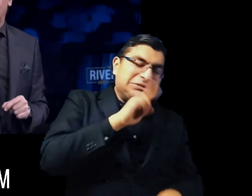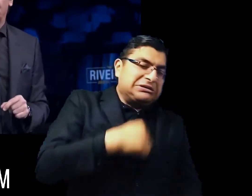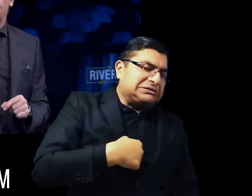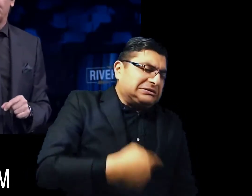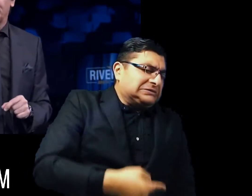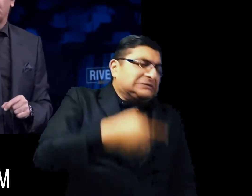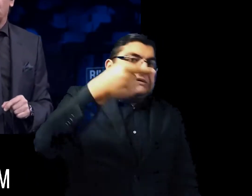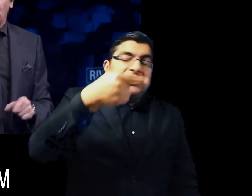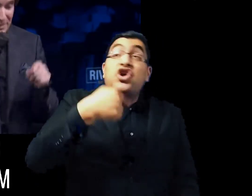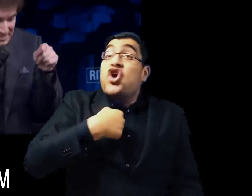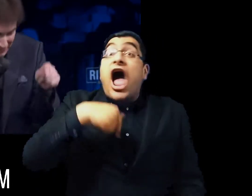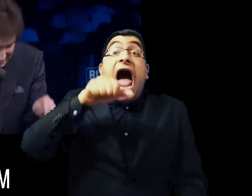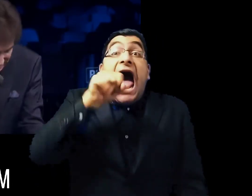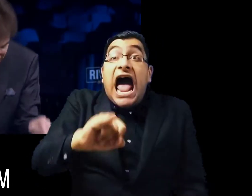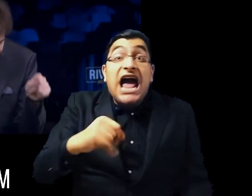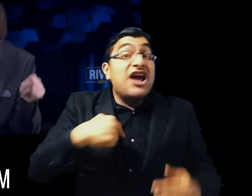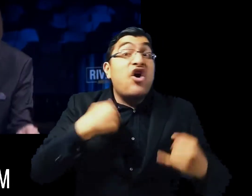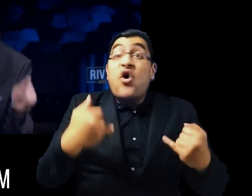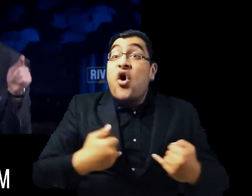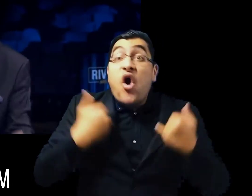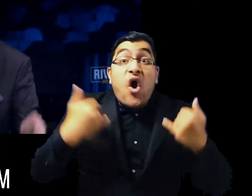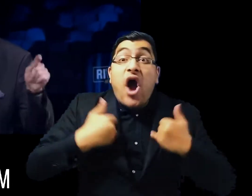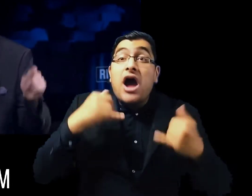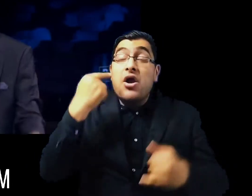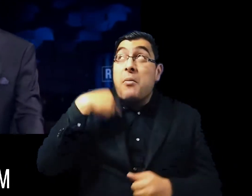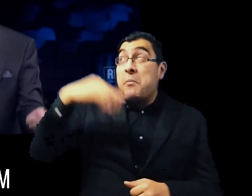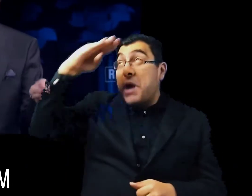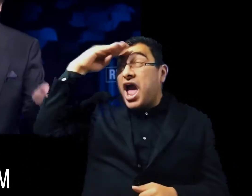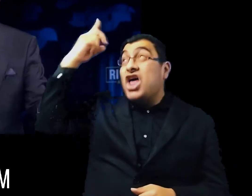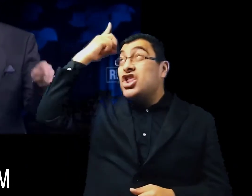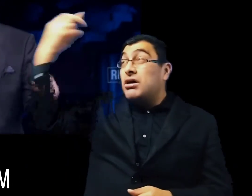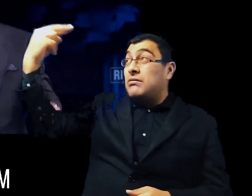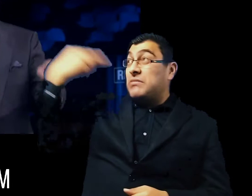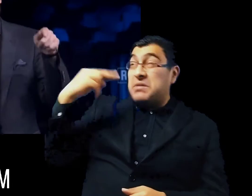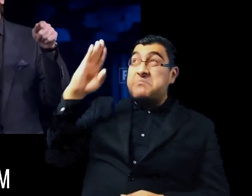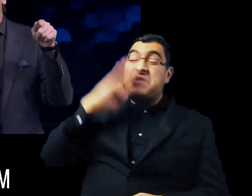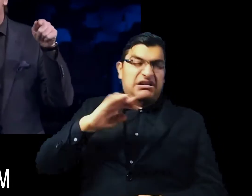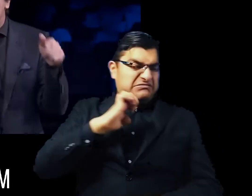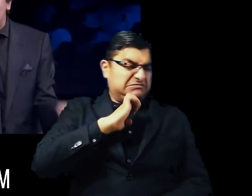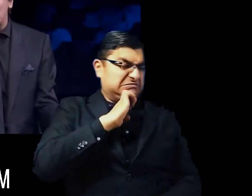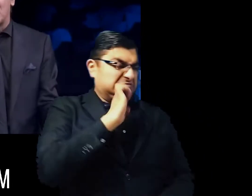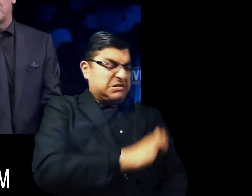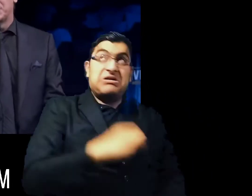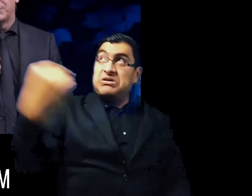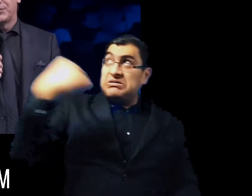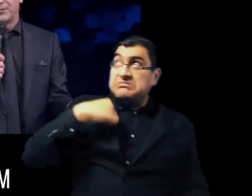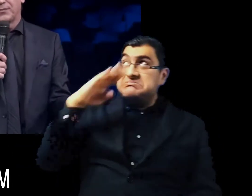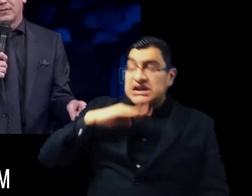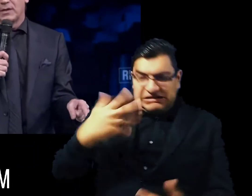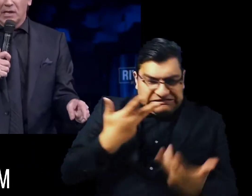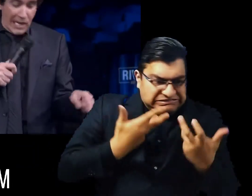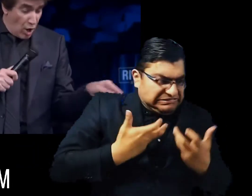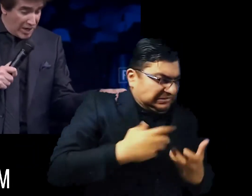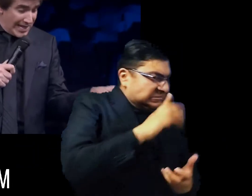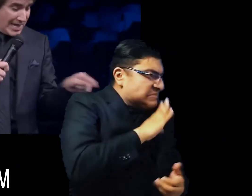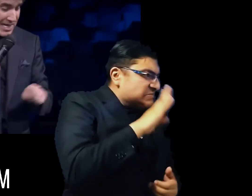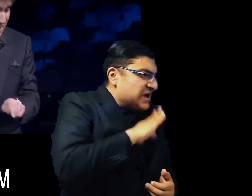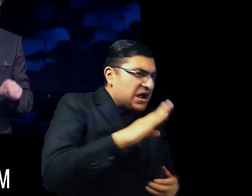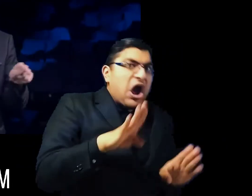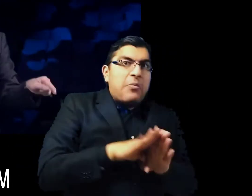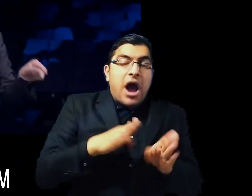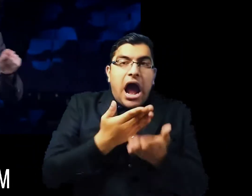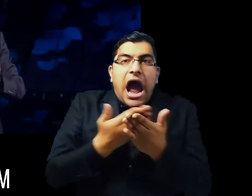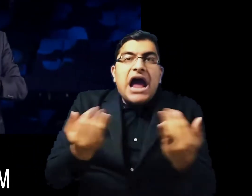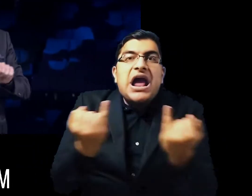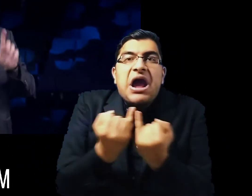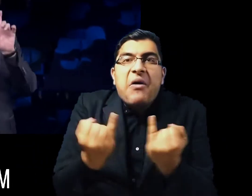juventud. Yo pensaba siempre que Dios me miraba con odio, que algo mal había en mí. Y ahora Adán y